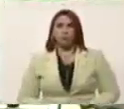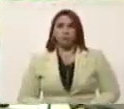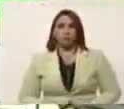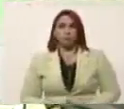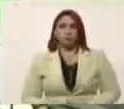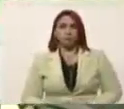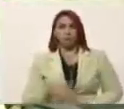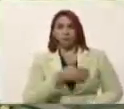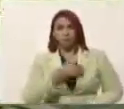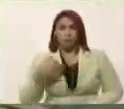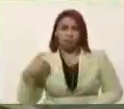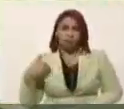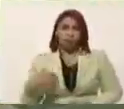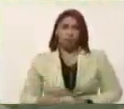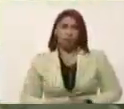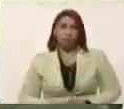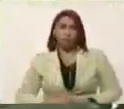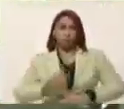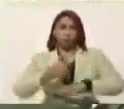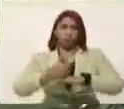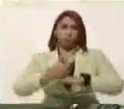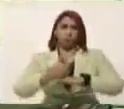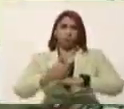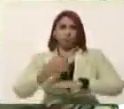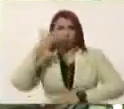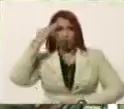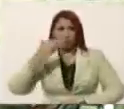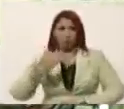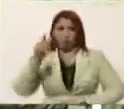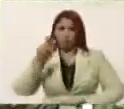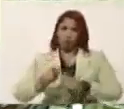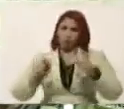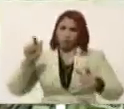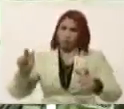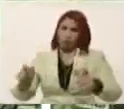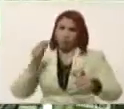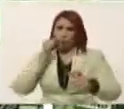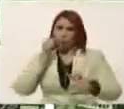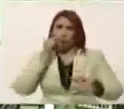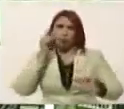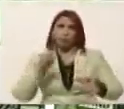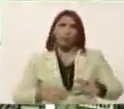Queridos mayores generales y almirantes,